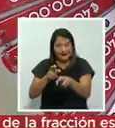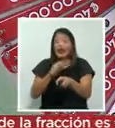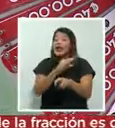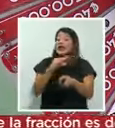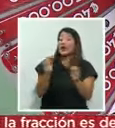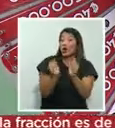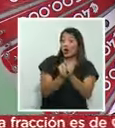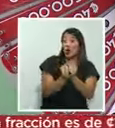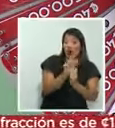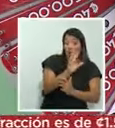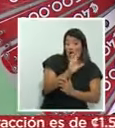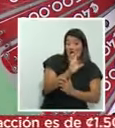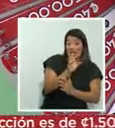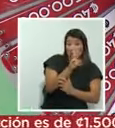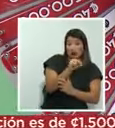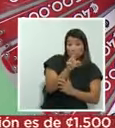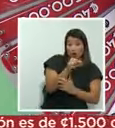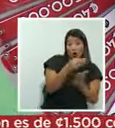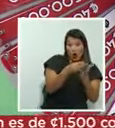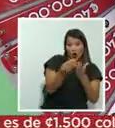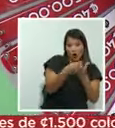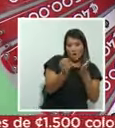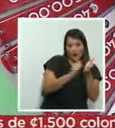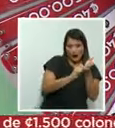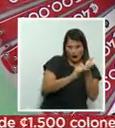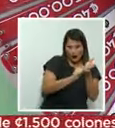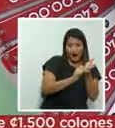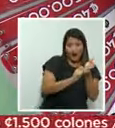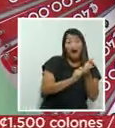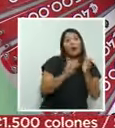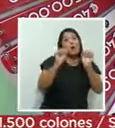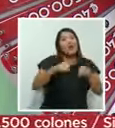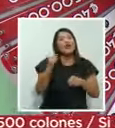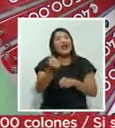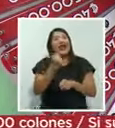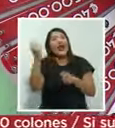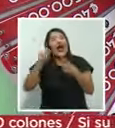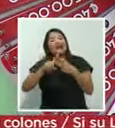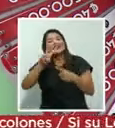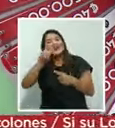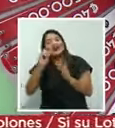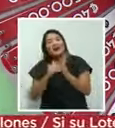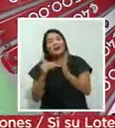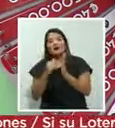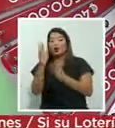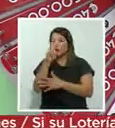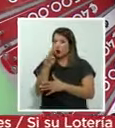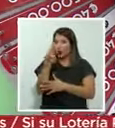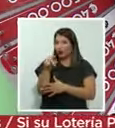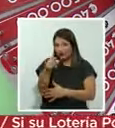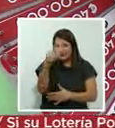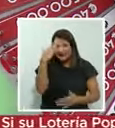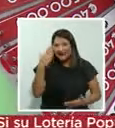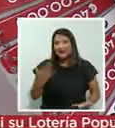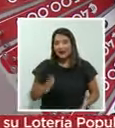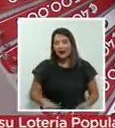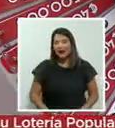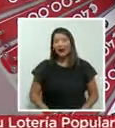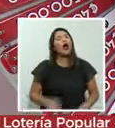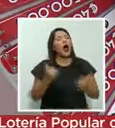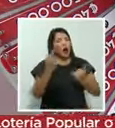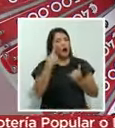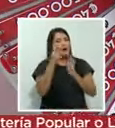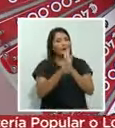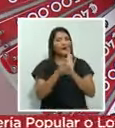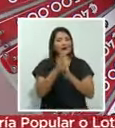con solo 500 colones que cuesta una raspadita, podría llevarse hasta 20 millones de colones. Imagínense cómo le queda el ojo. Veamos